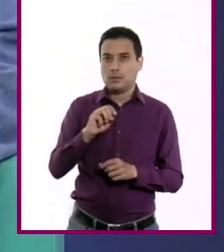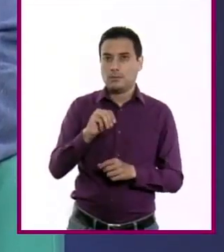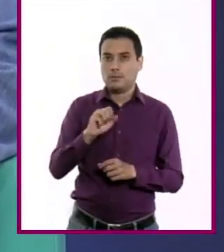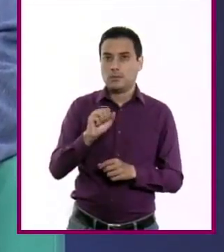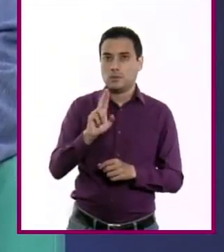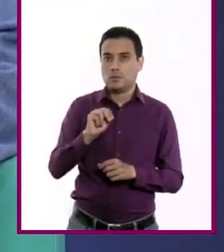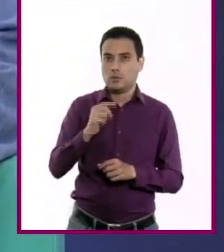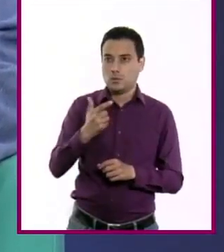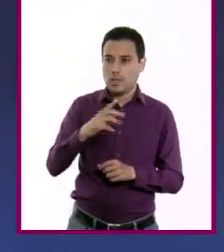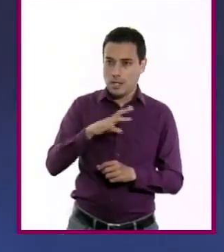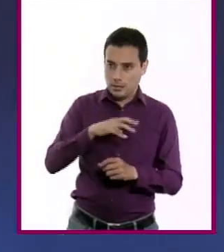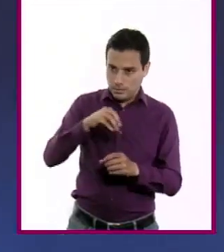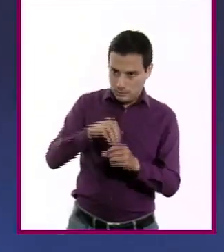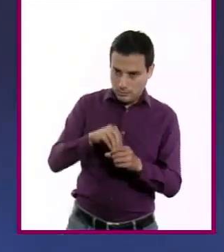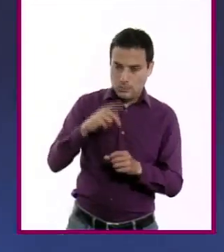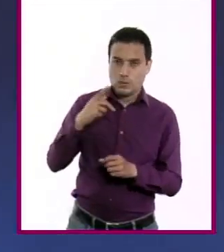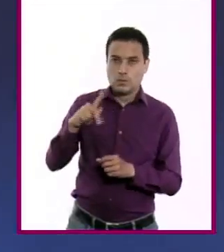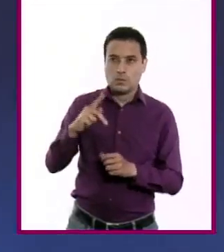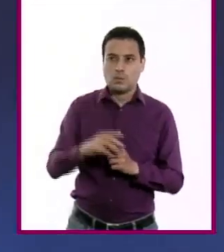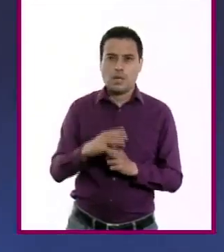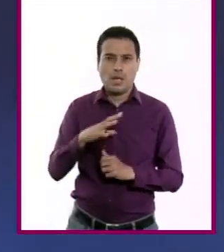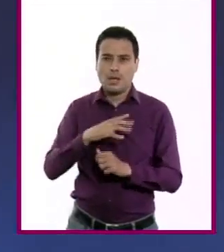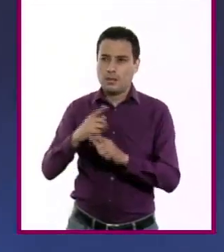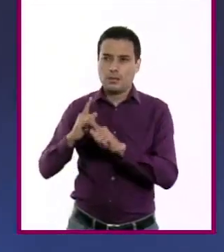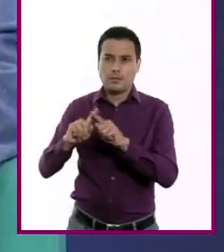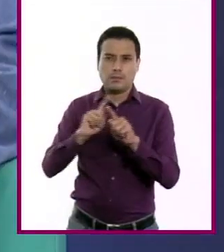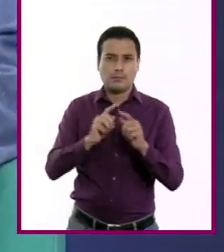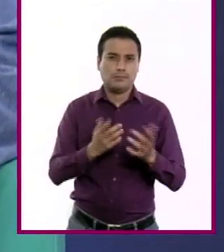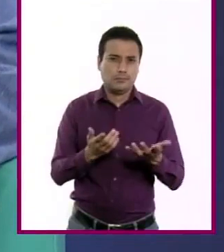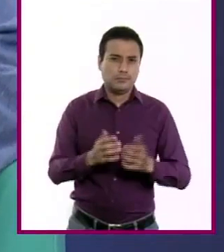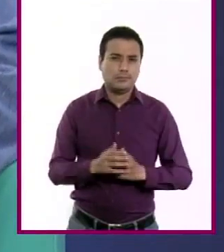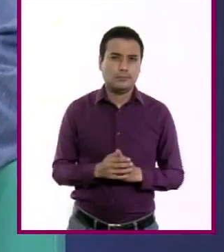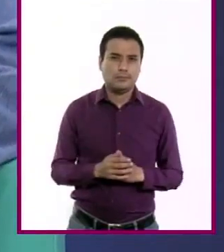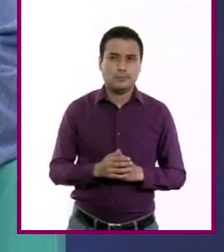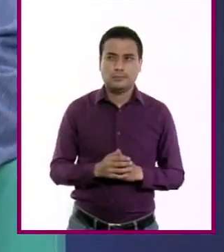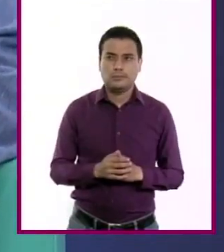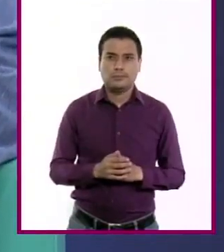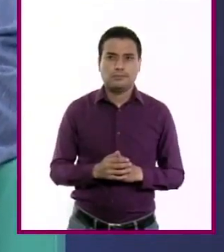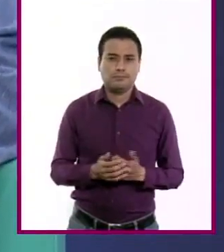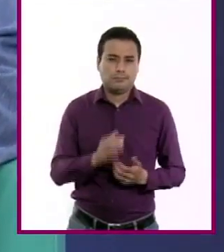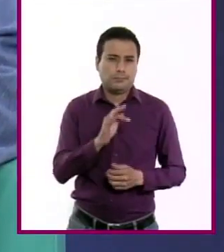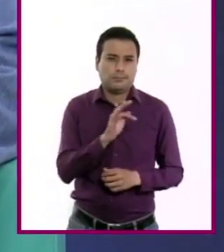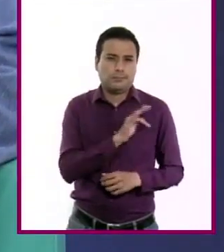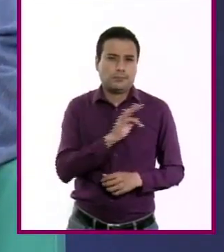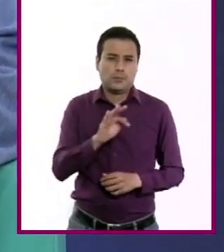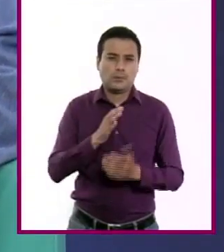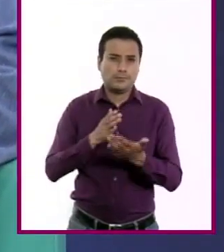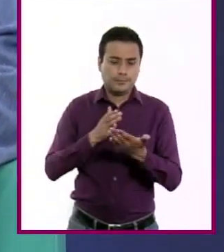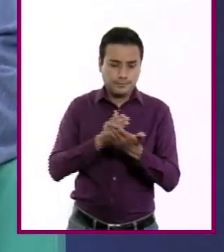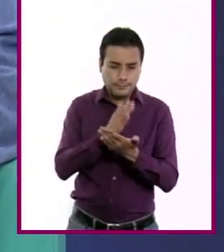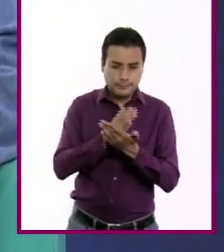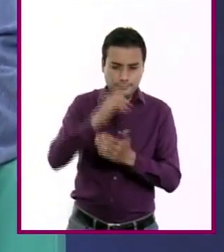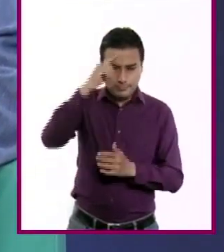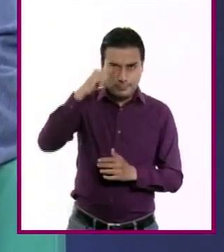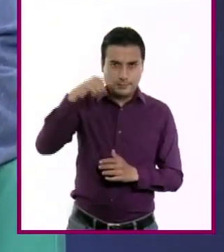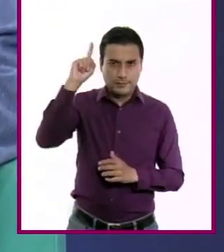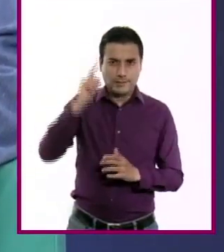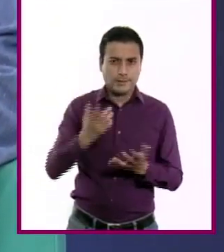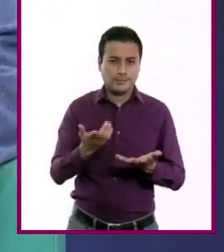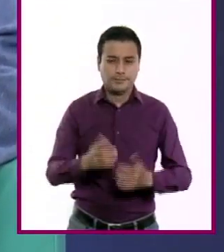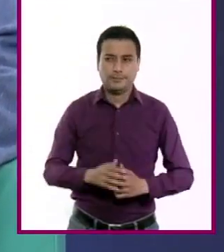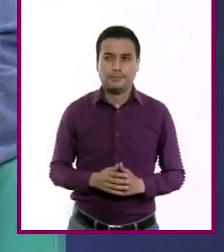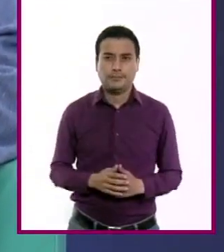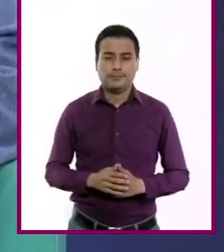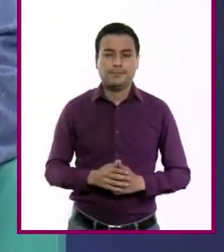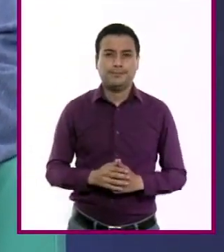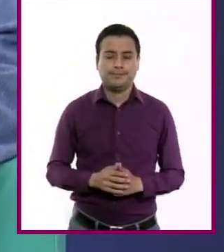hay muchas en el mercado y generalmente accedes desde una cuenta en internet. Entonces, cuando te logueas o te quieres loguear a